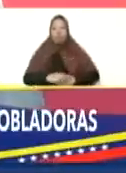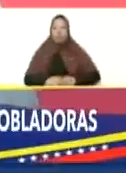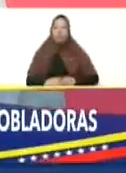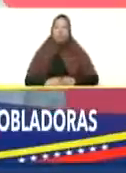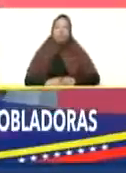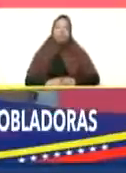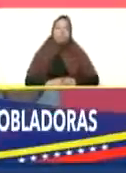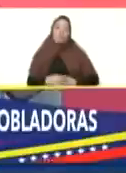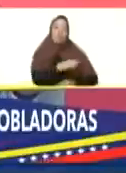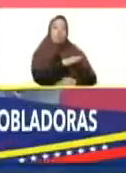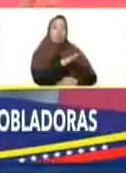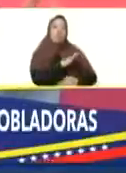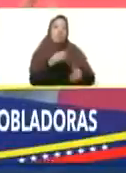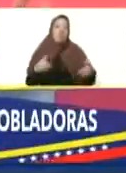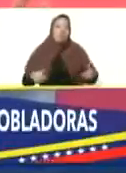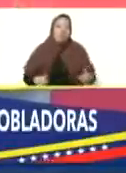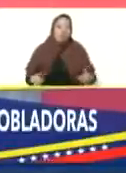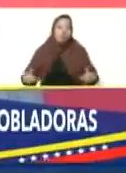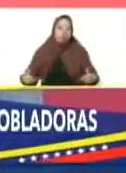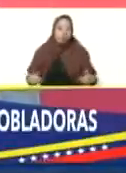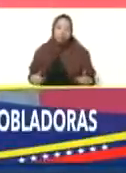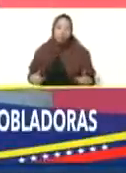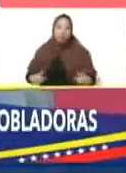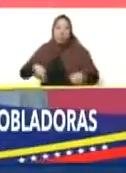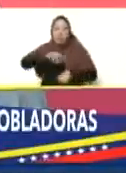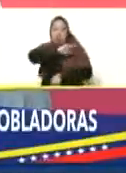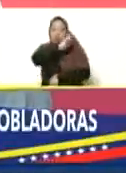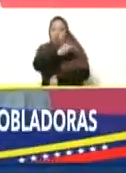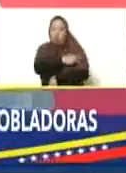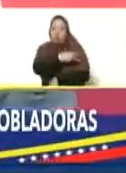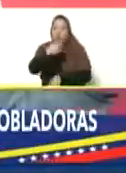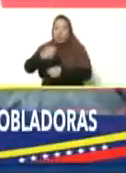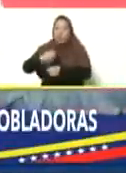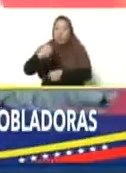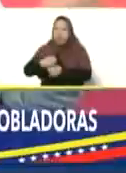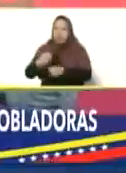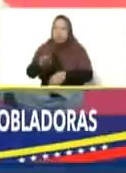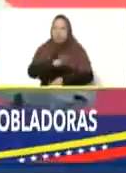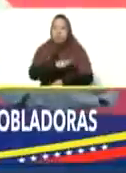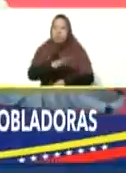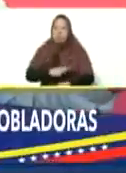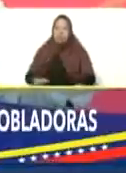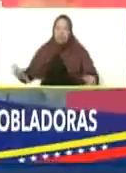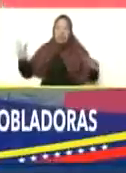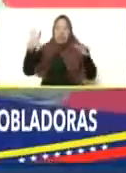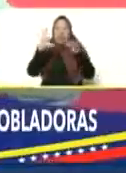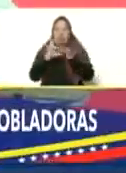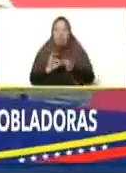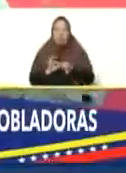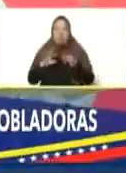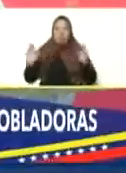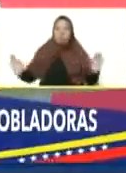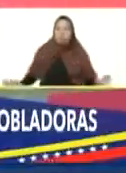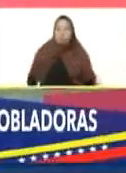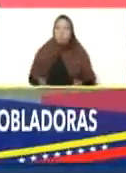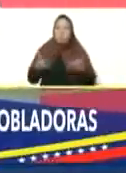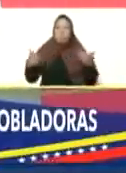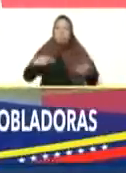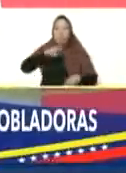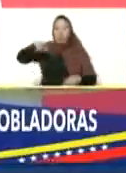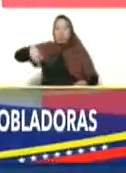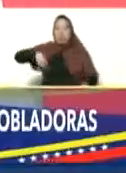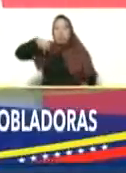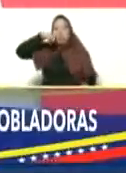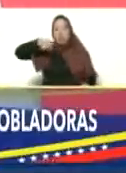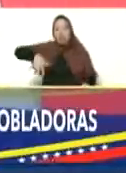con esfuerzo propio y lo más bonito de todo con trabajo propio con unión motivación de nuestro